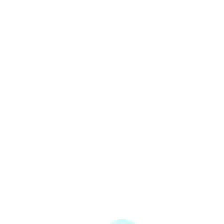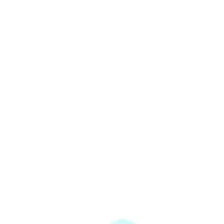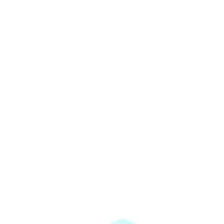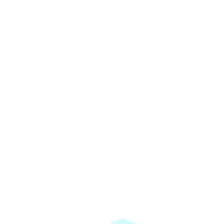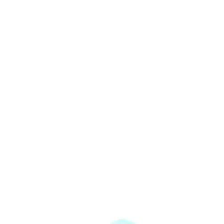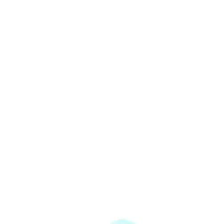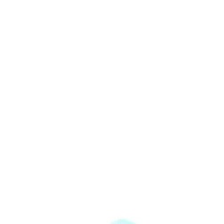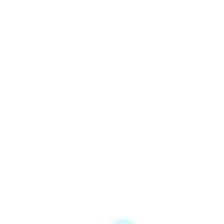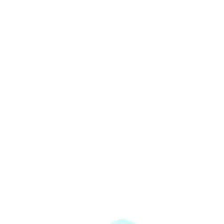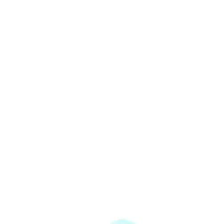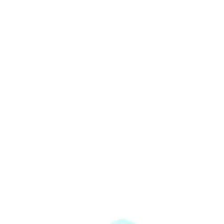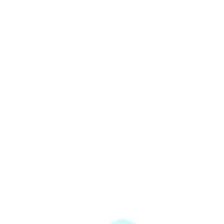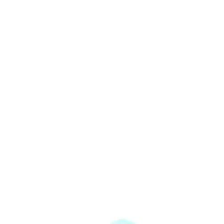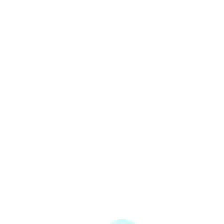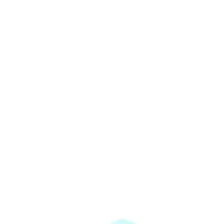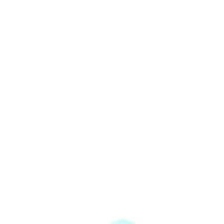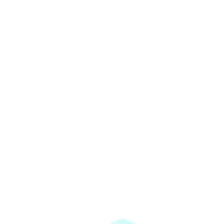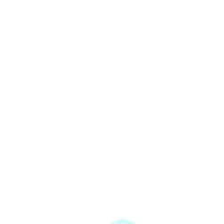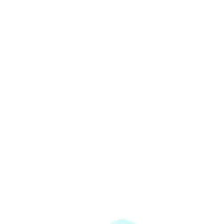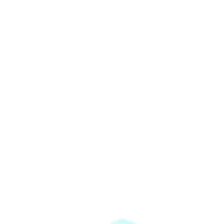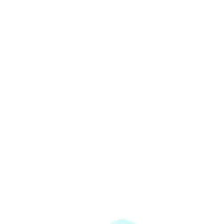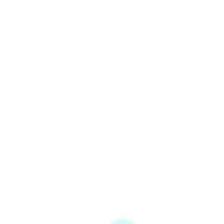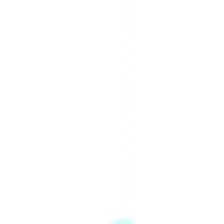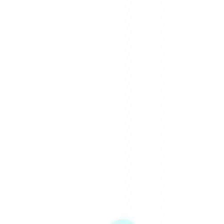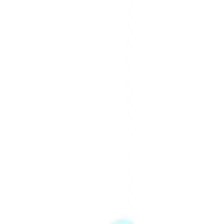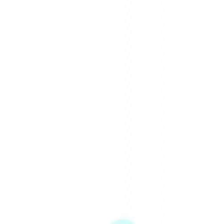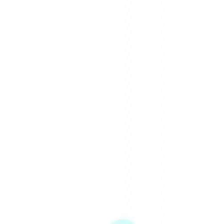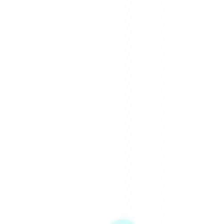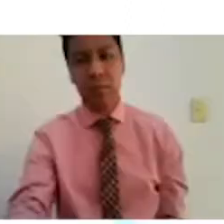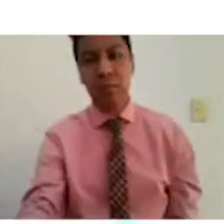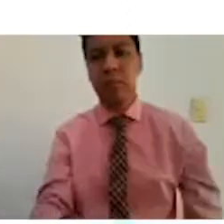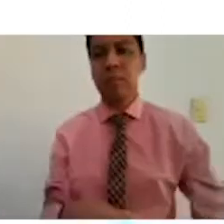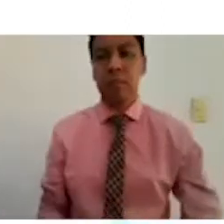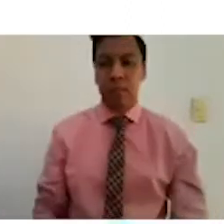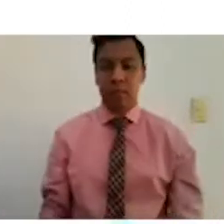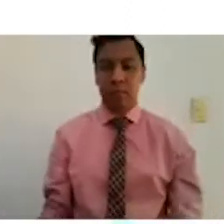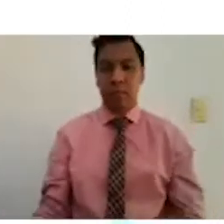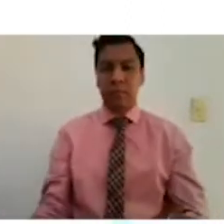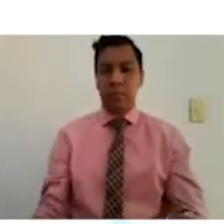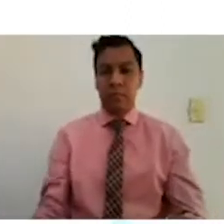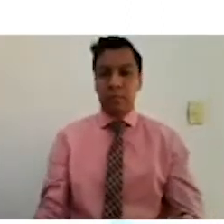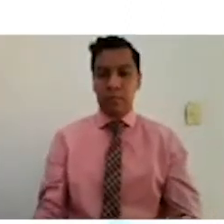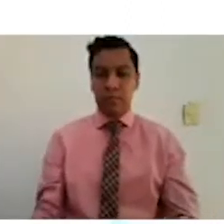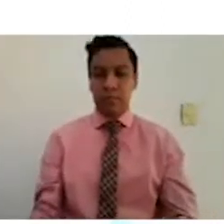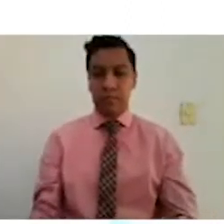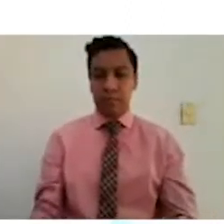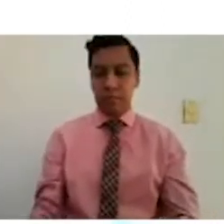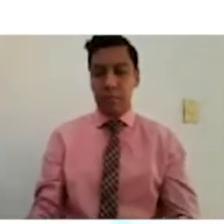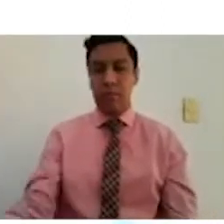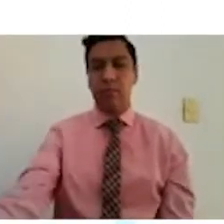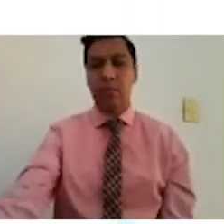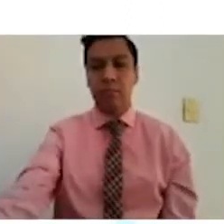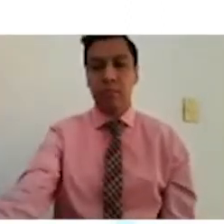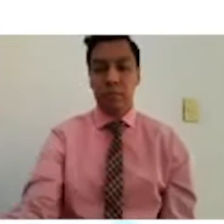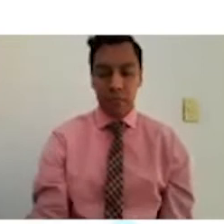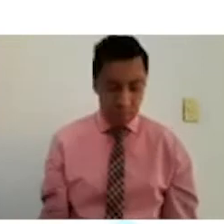hicieron uso de las dobles exposiciones para crear efectos fantasmagóricos como la representación de la plaga a través